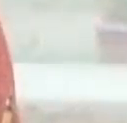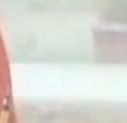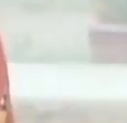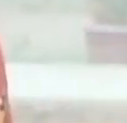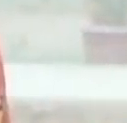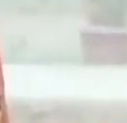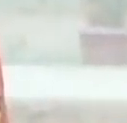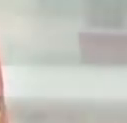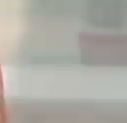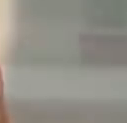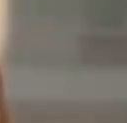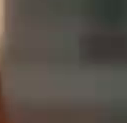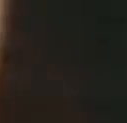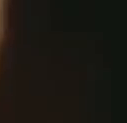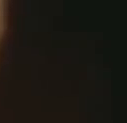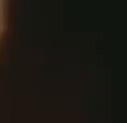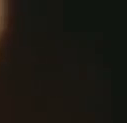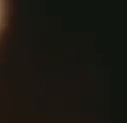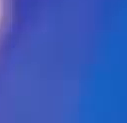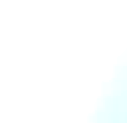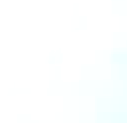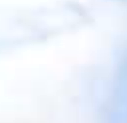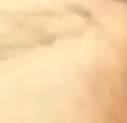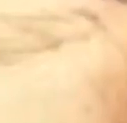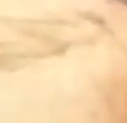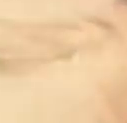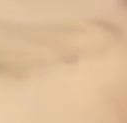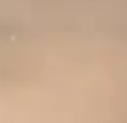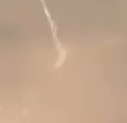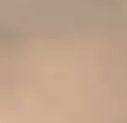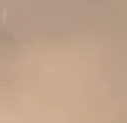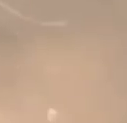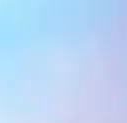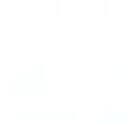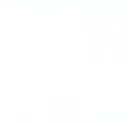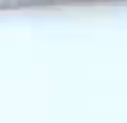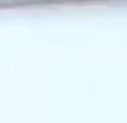seguirá invicto desde Carabobo para siempre.